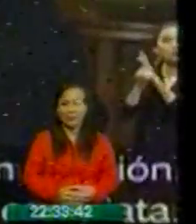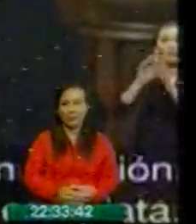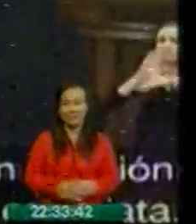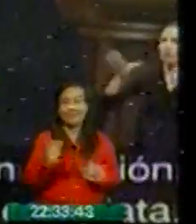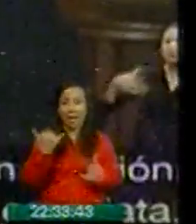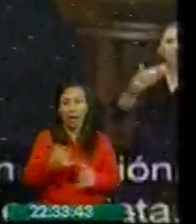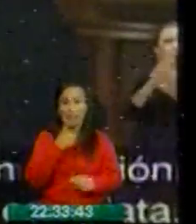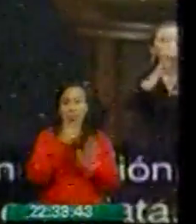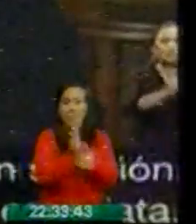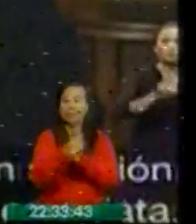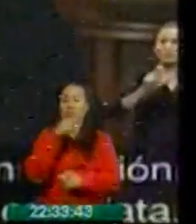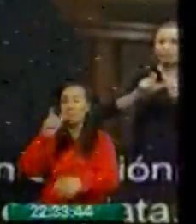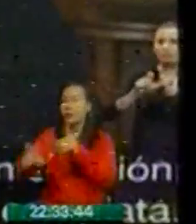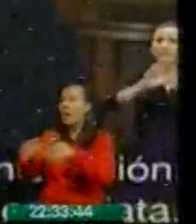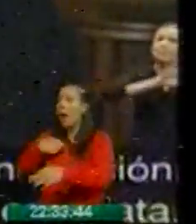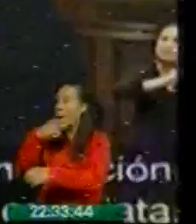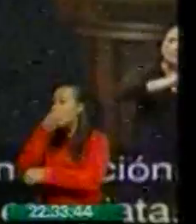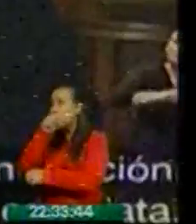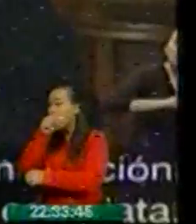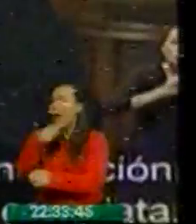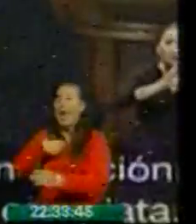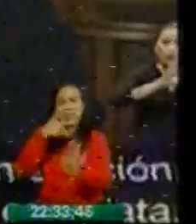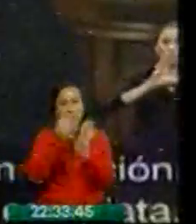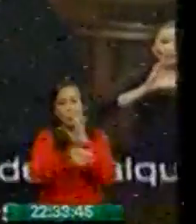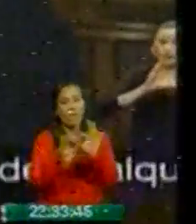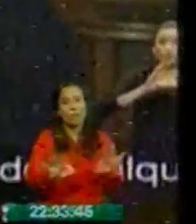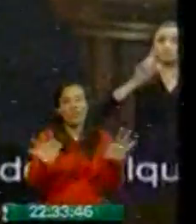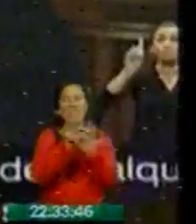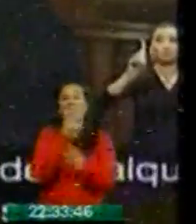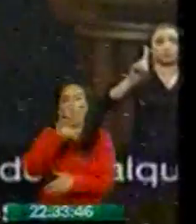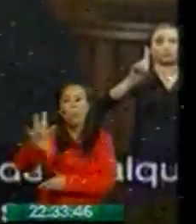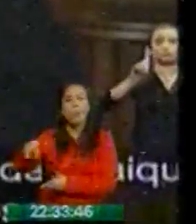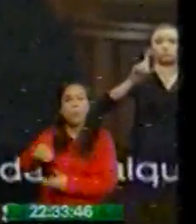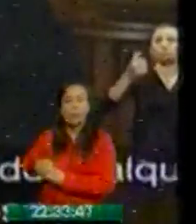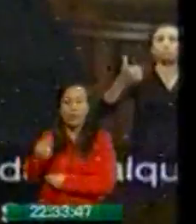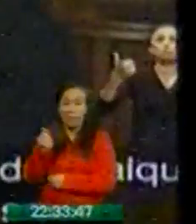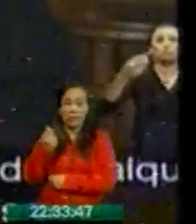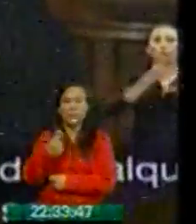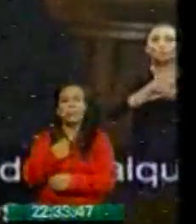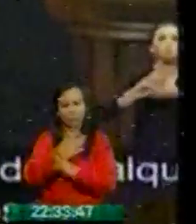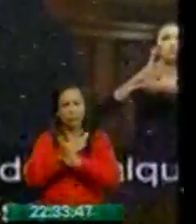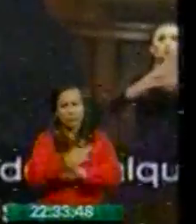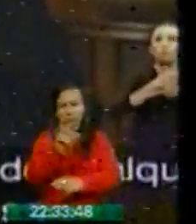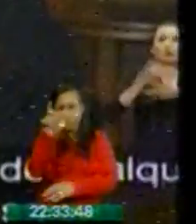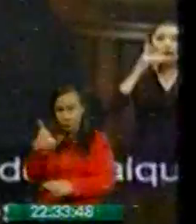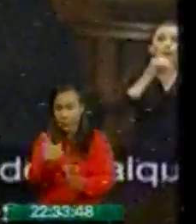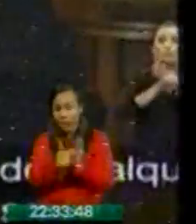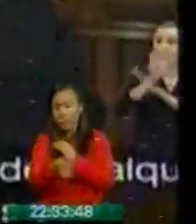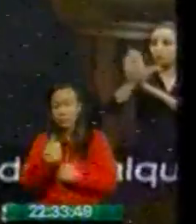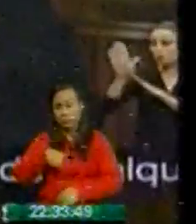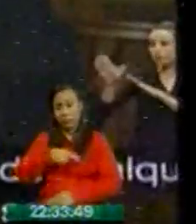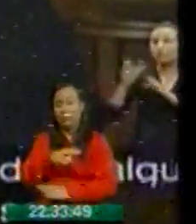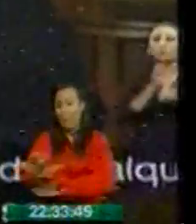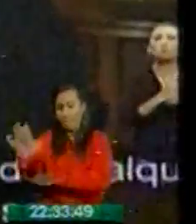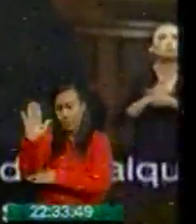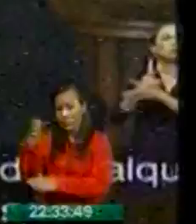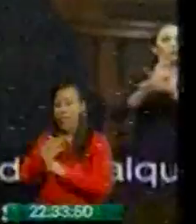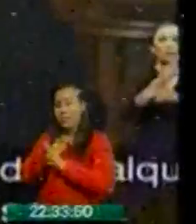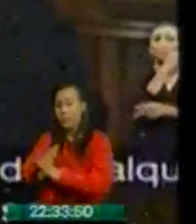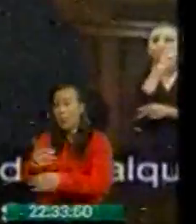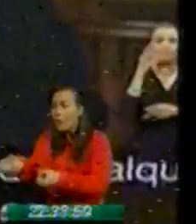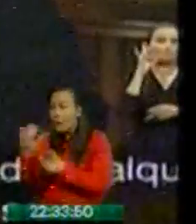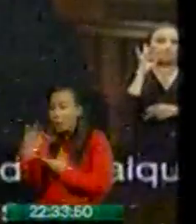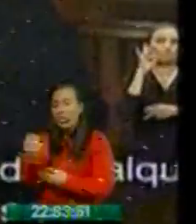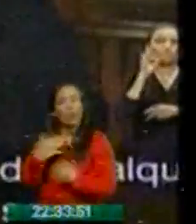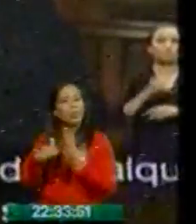a los funcionarios que se llevaron esa plata. Sexto, proteger a los denunciantes de cualquier tipo de